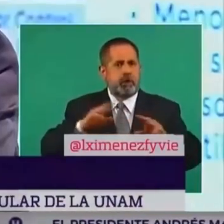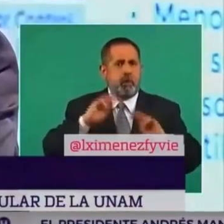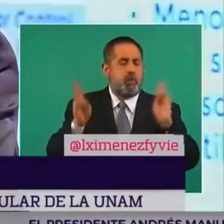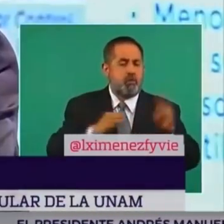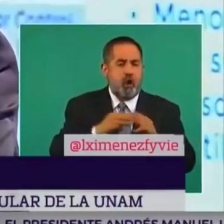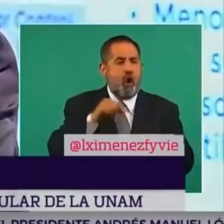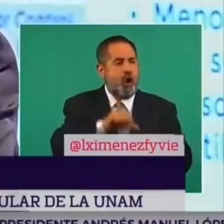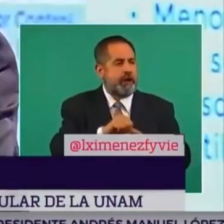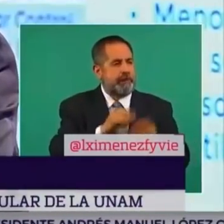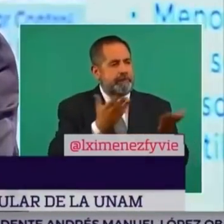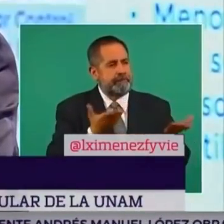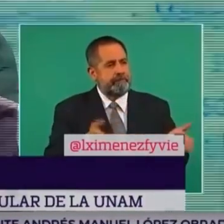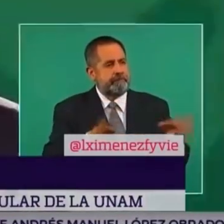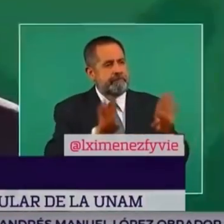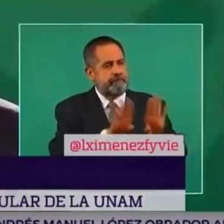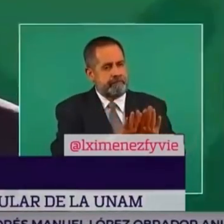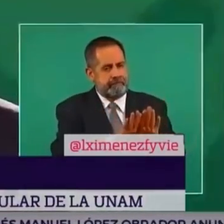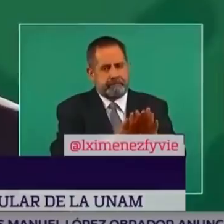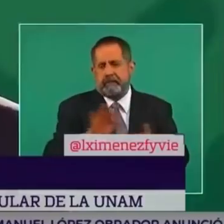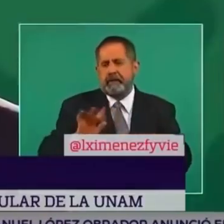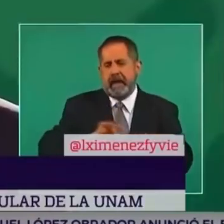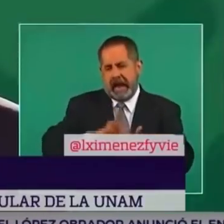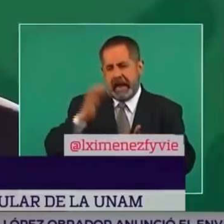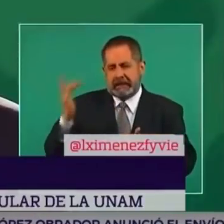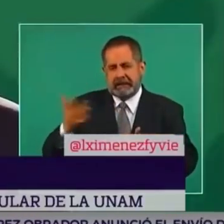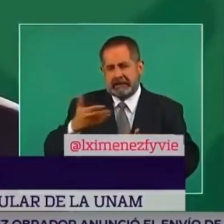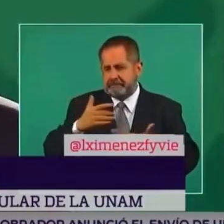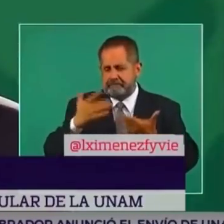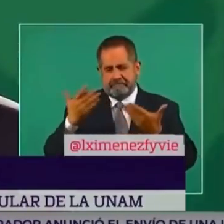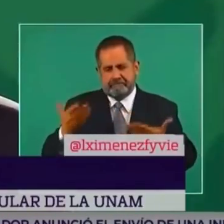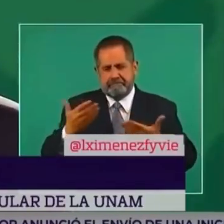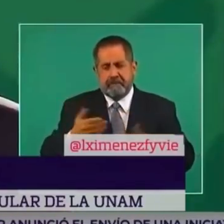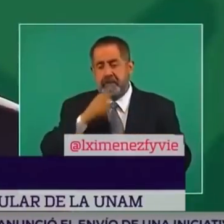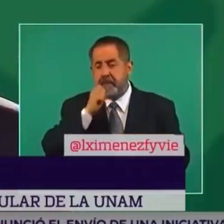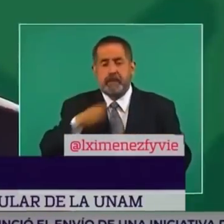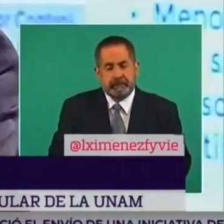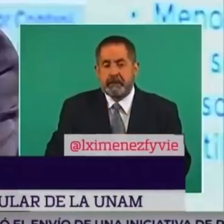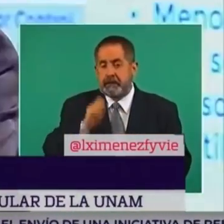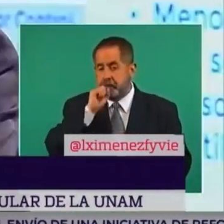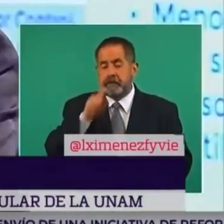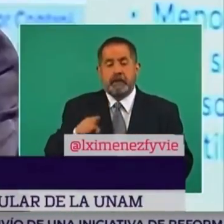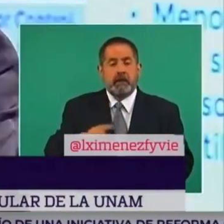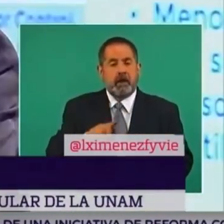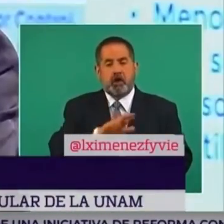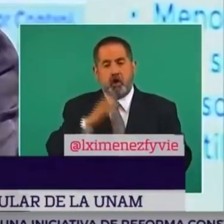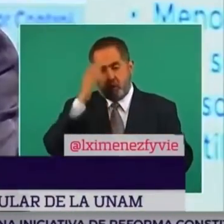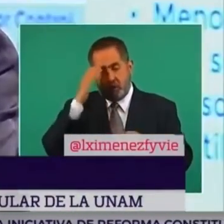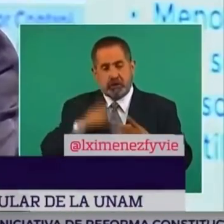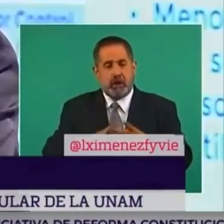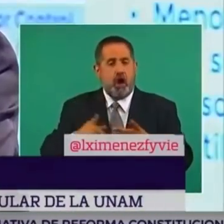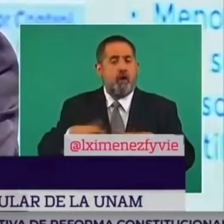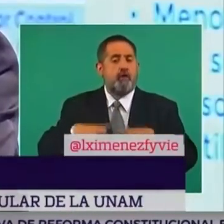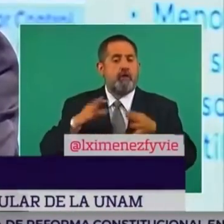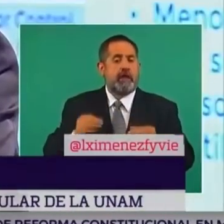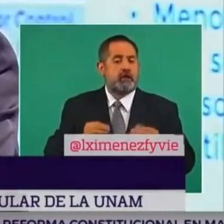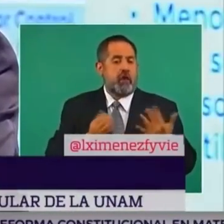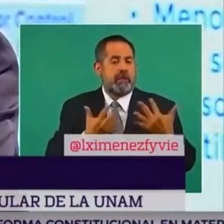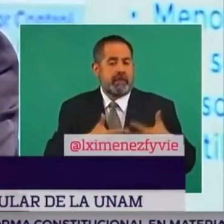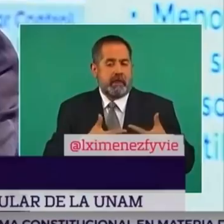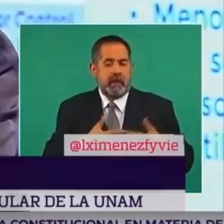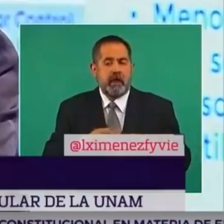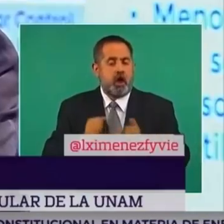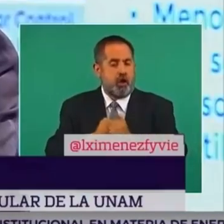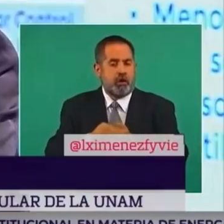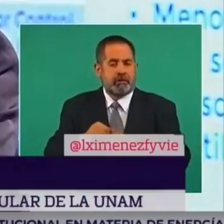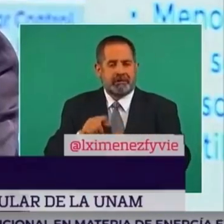dar información veraz y él quería dar otro tipo de información alterna, las canceló y entonces se dejaron de hacer.